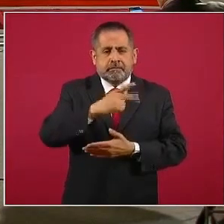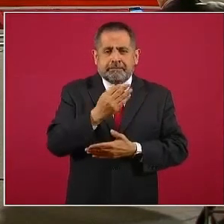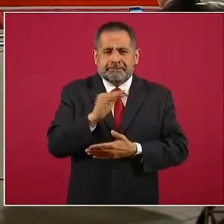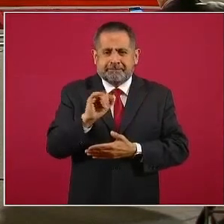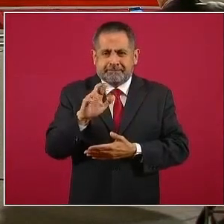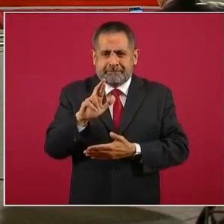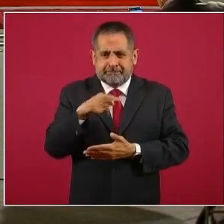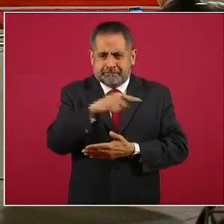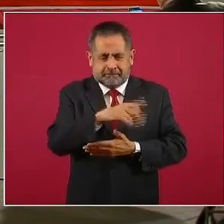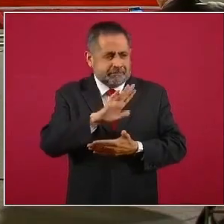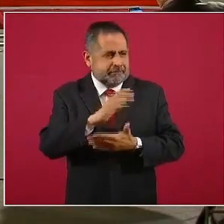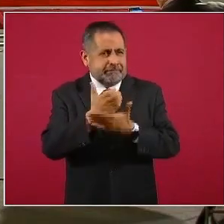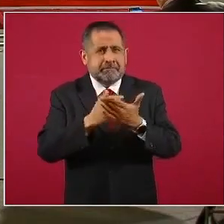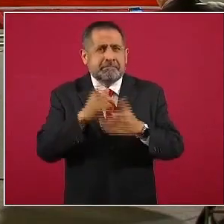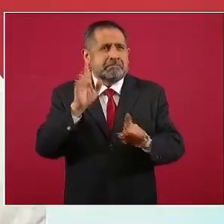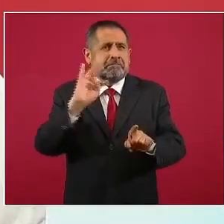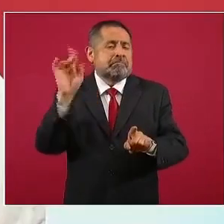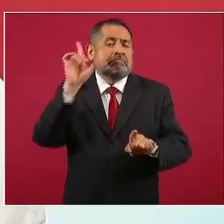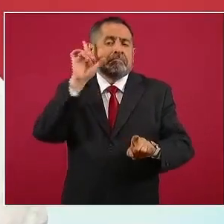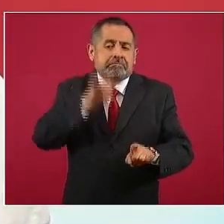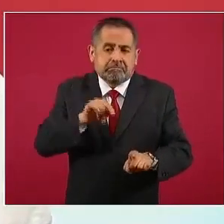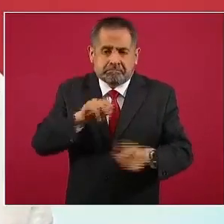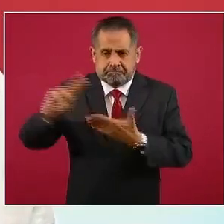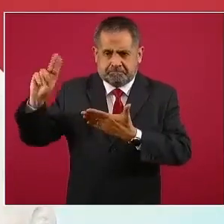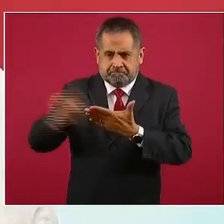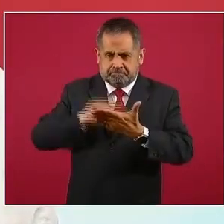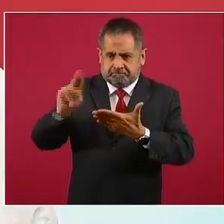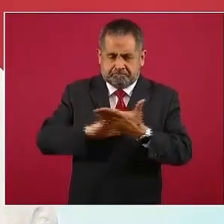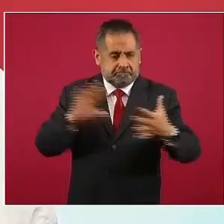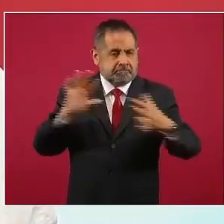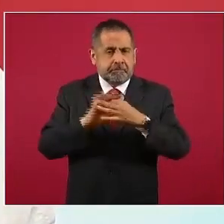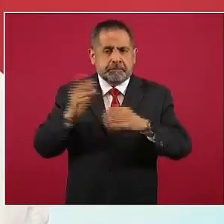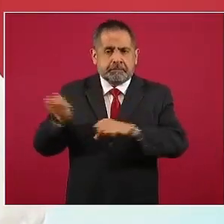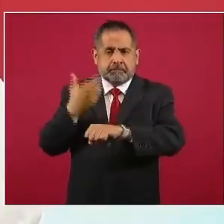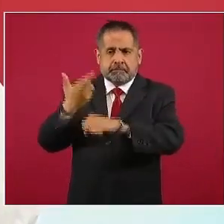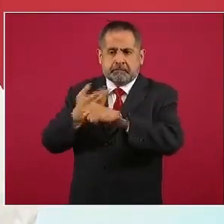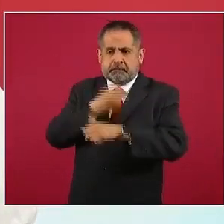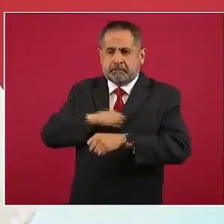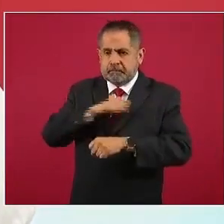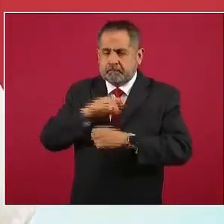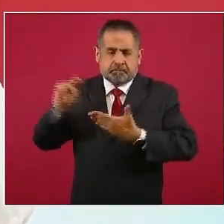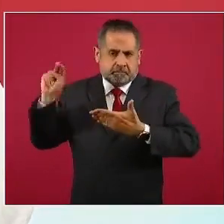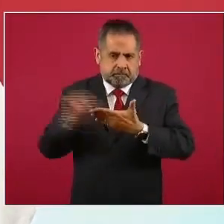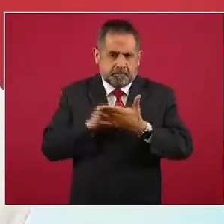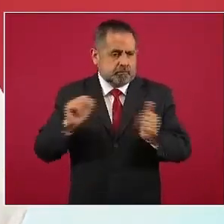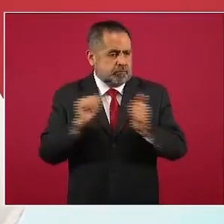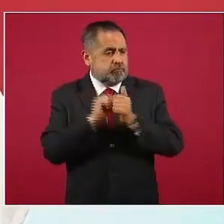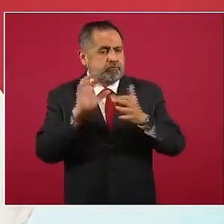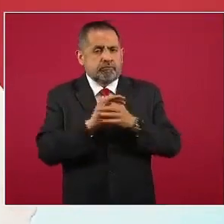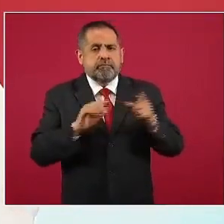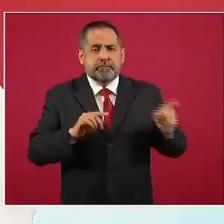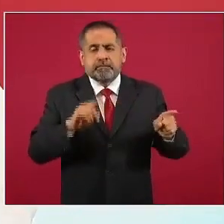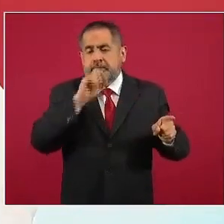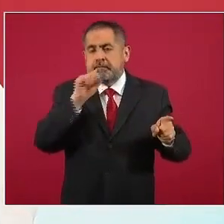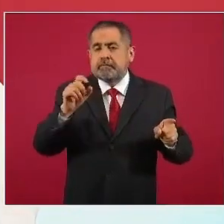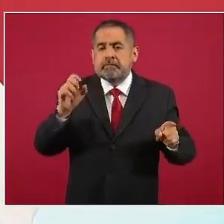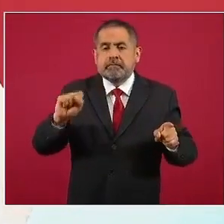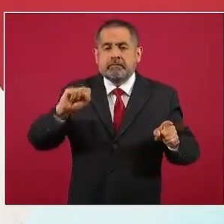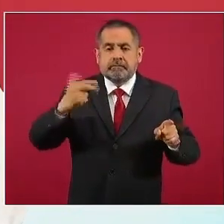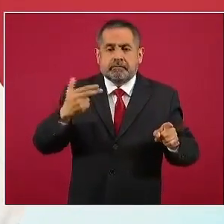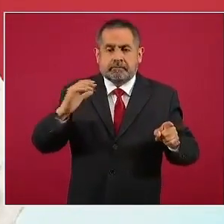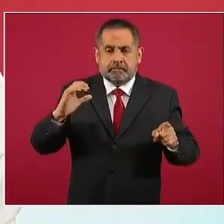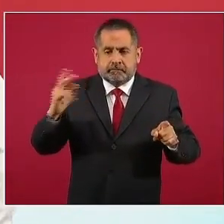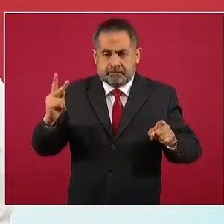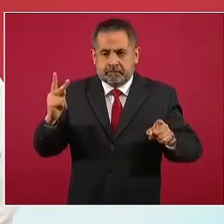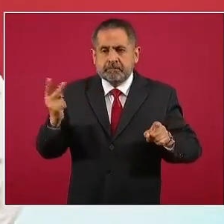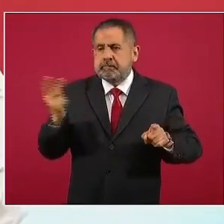estará firmando seguramente mañana por parte del secretario de Salud, y por su parte la Secretaría de Hacienda y Crédito